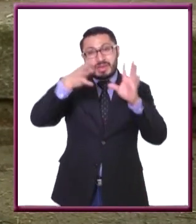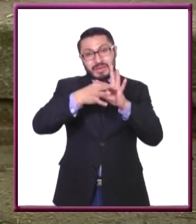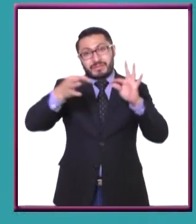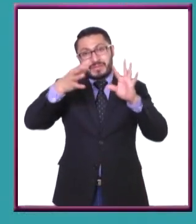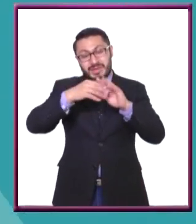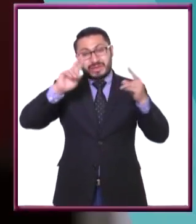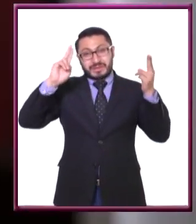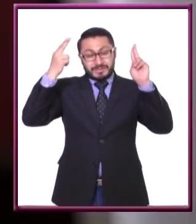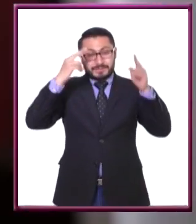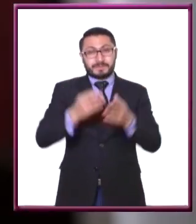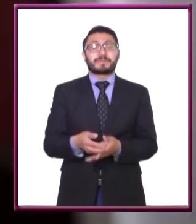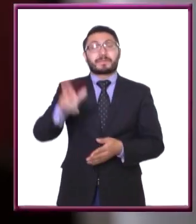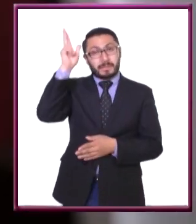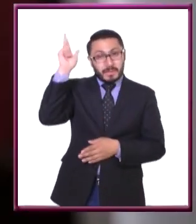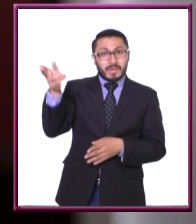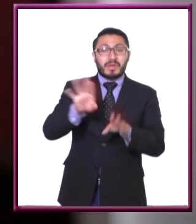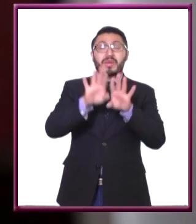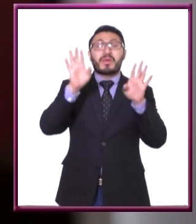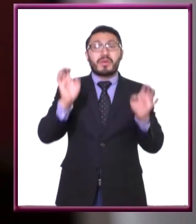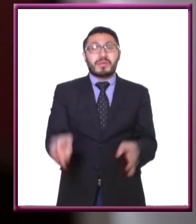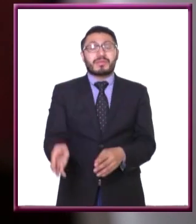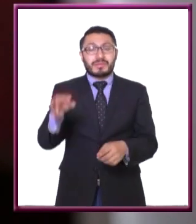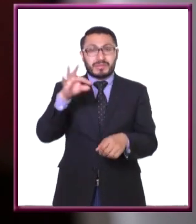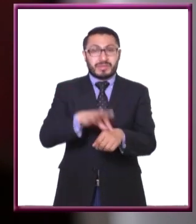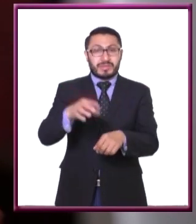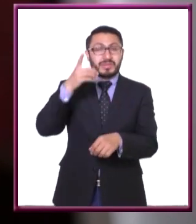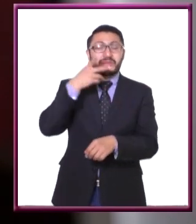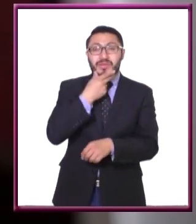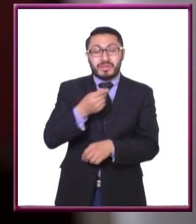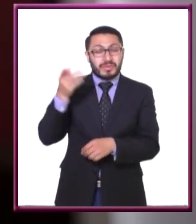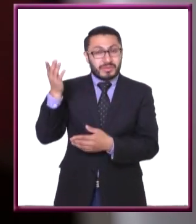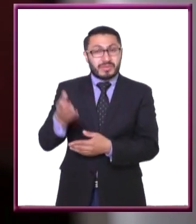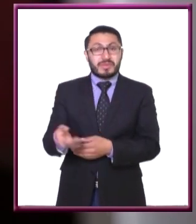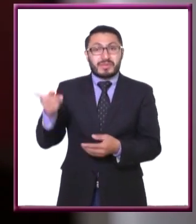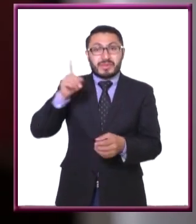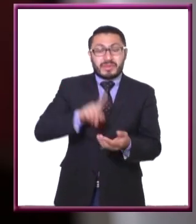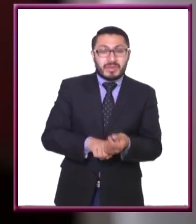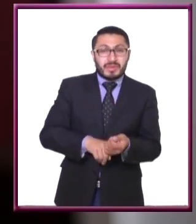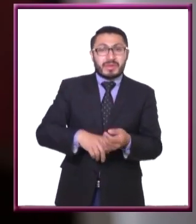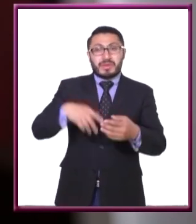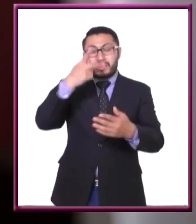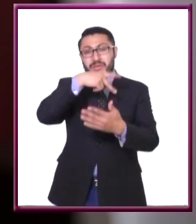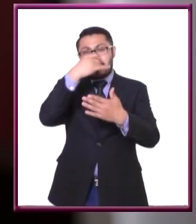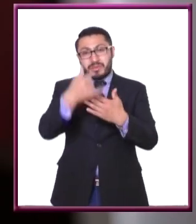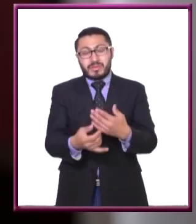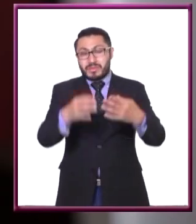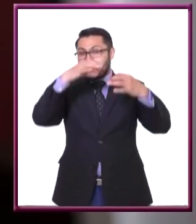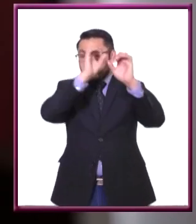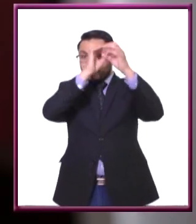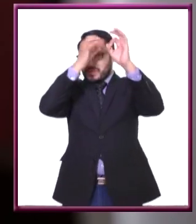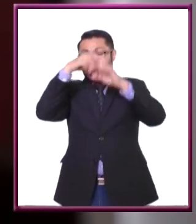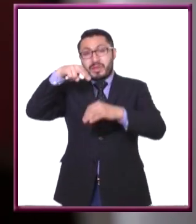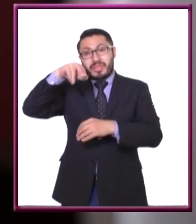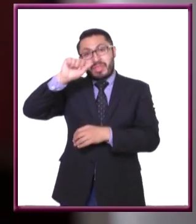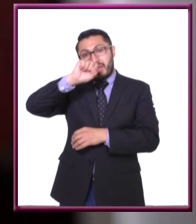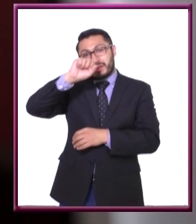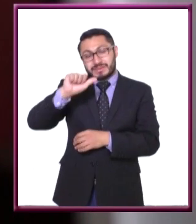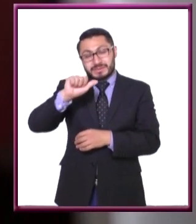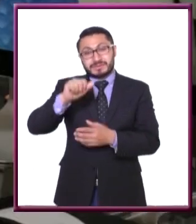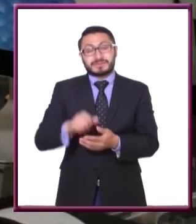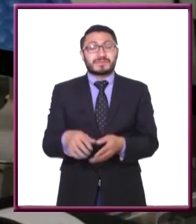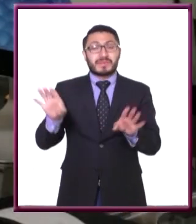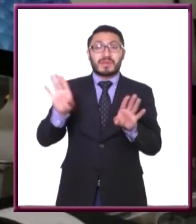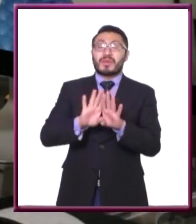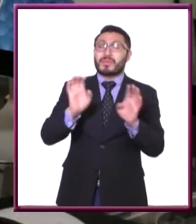¿Vamos? Vamos. Hola, ¿qué tal? Estamos con el doctor Julien Girard, que es miembro del proyecto del telescopio James Webb en la NASA. Hola, Julien, ¿cómo